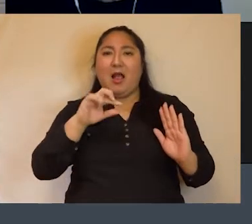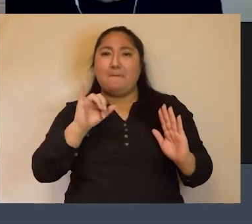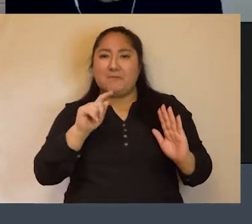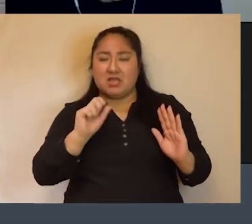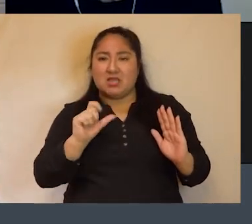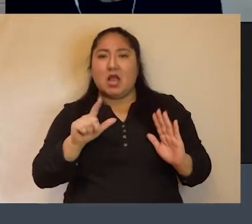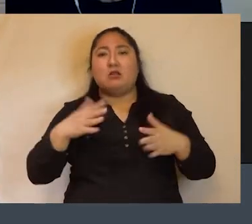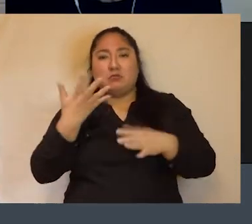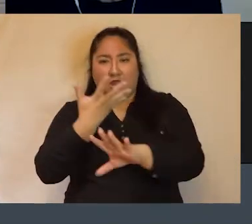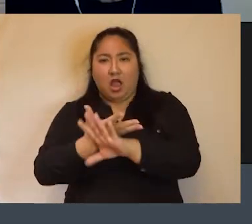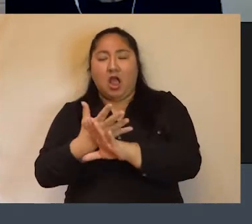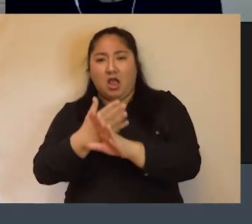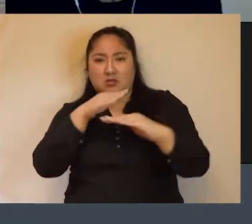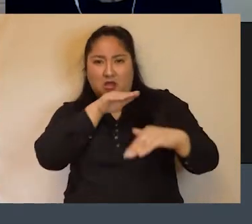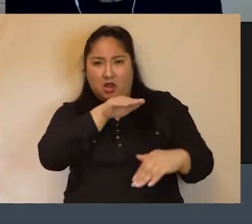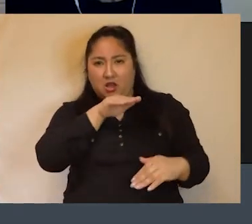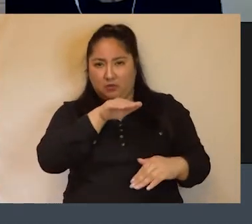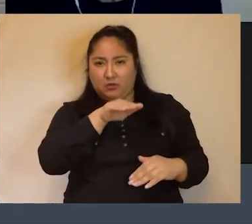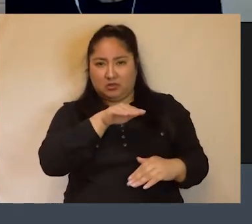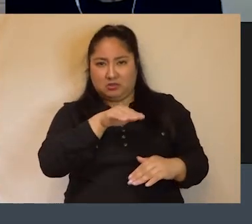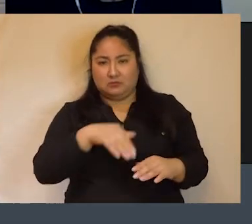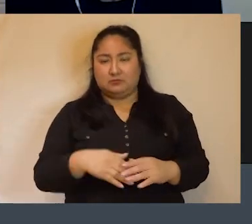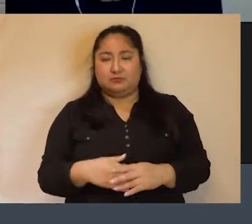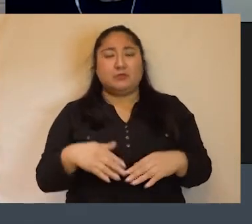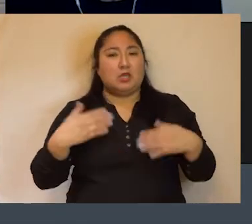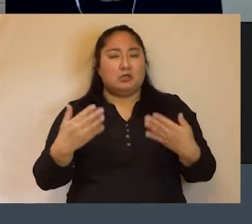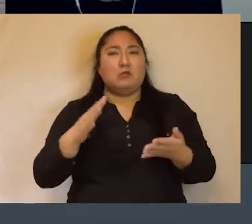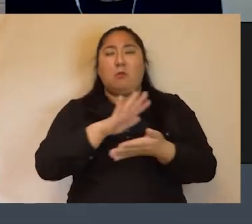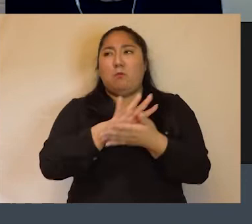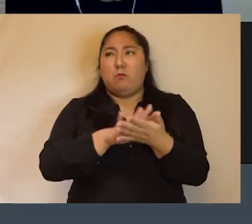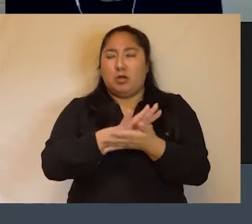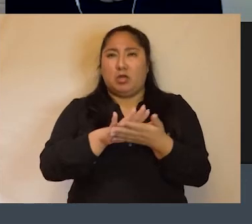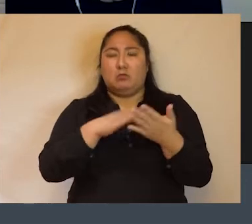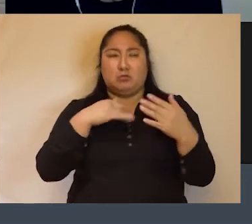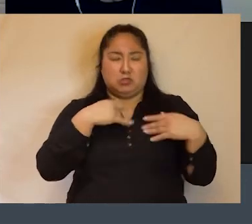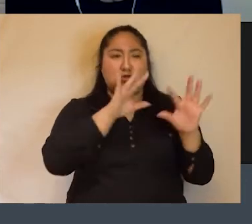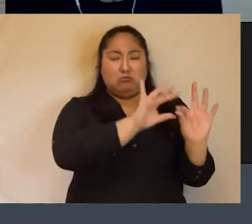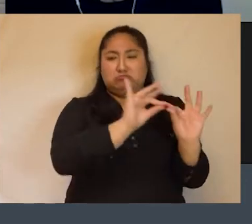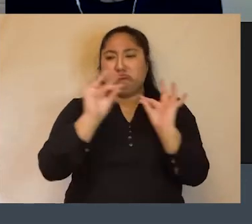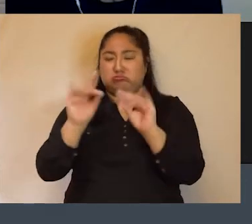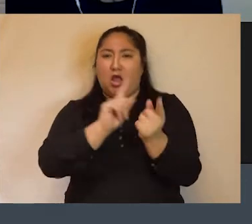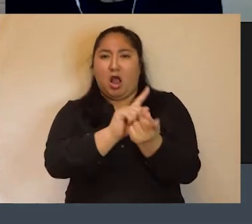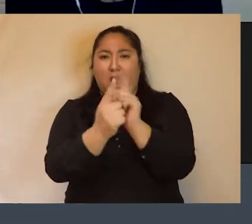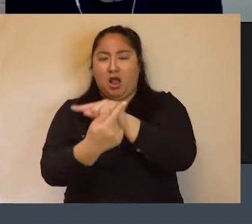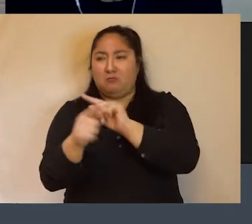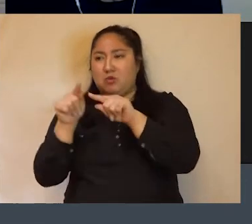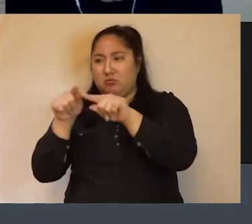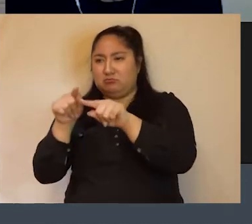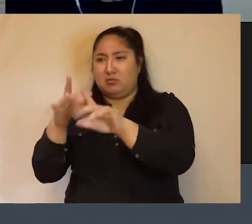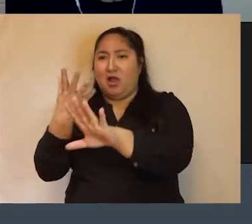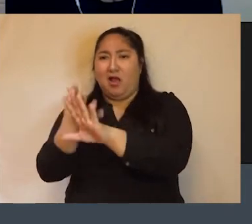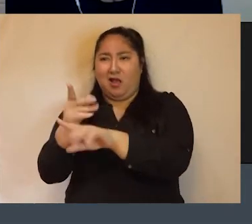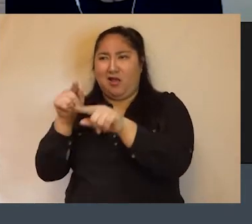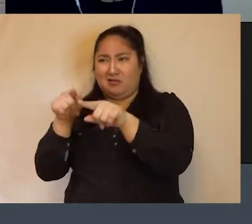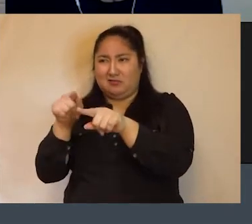de capital que sigue estando en mi cuenta y de las rentabilidades que se van obteniendo. Y si me paso una renta vitalicia, hay un